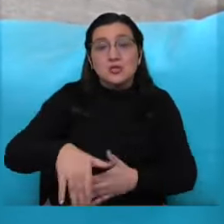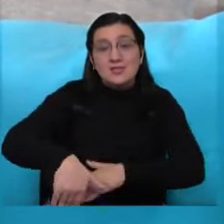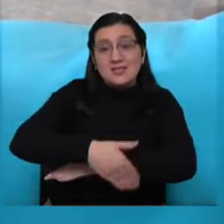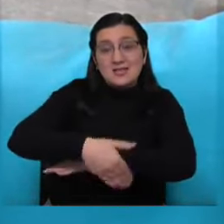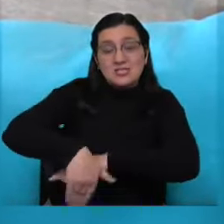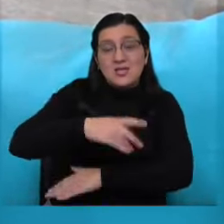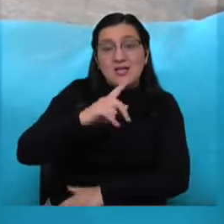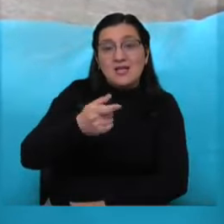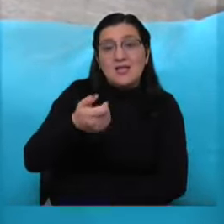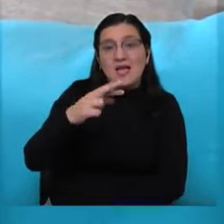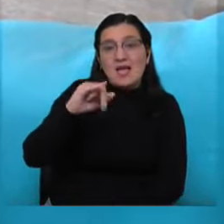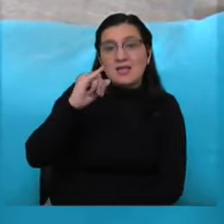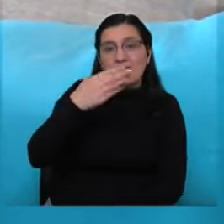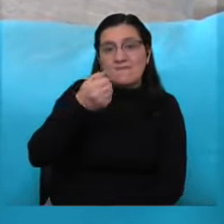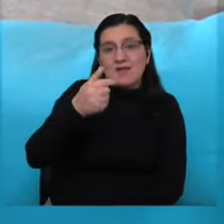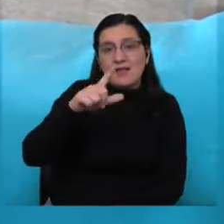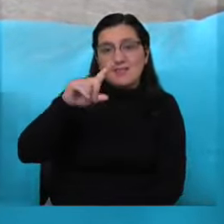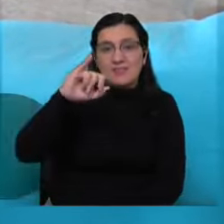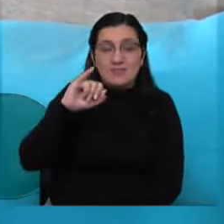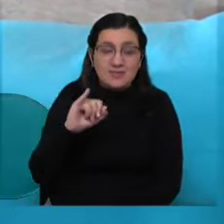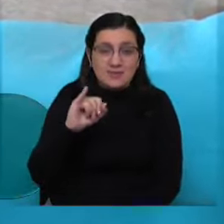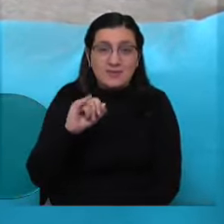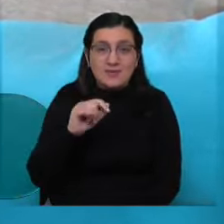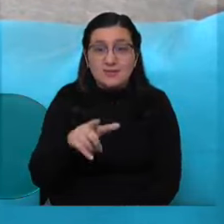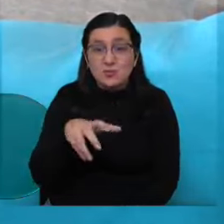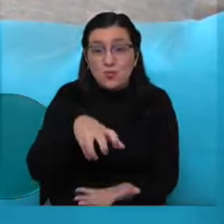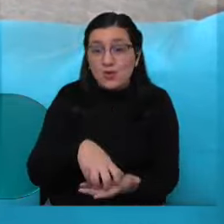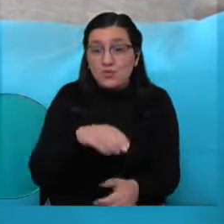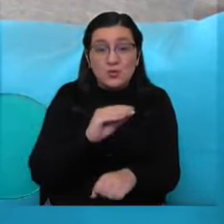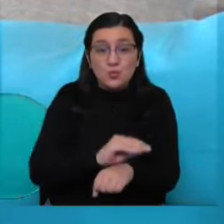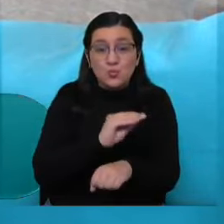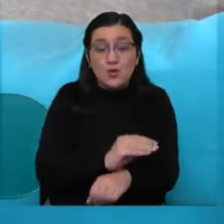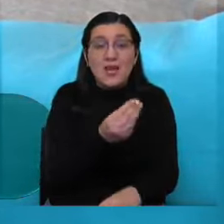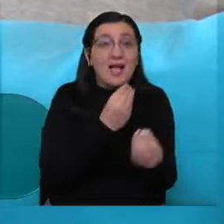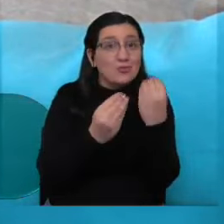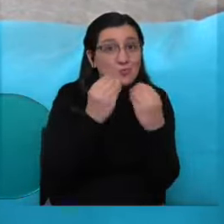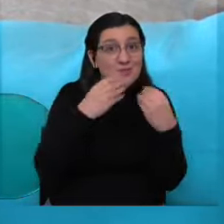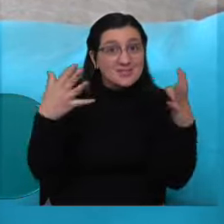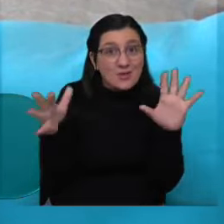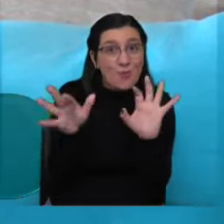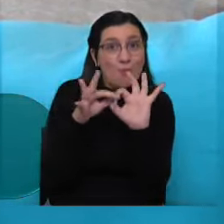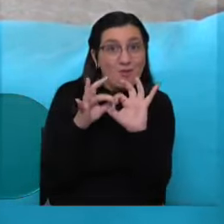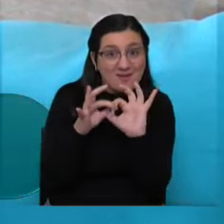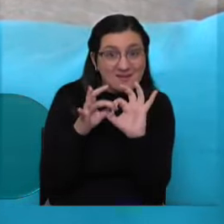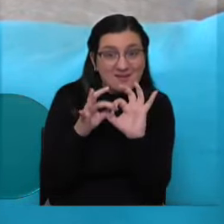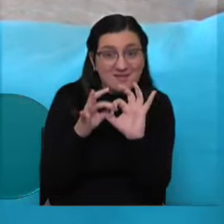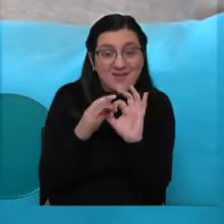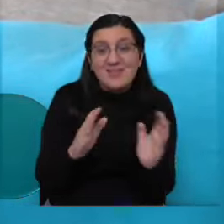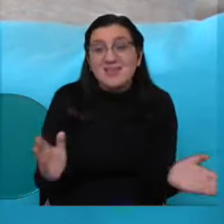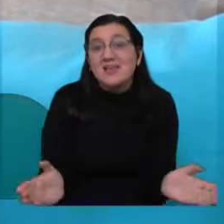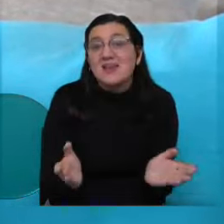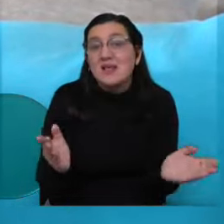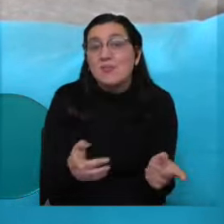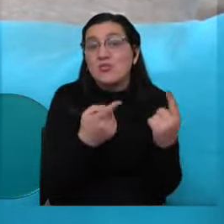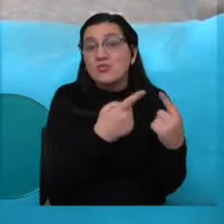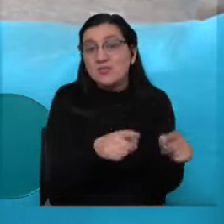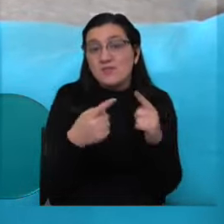Gómez es un espacio eh multifacéticos donde la cultura y la gastronomía se une y bueno generamos distintos